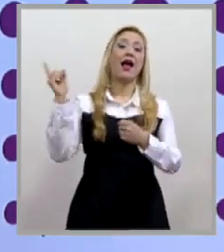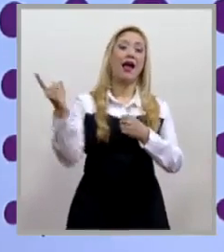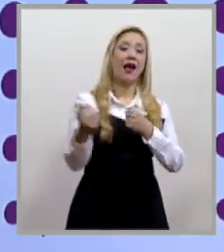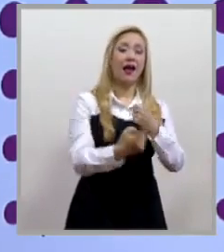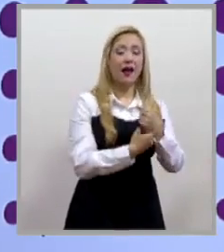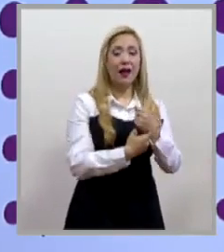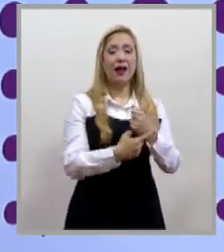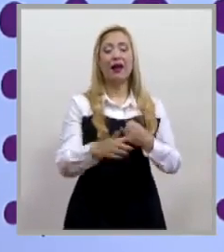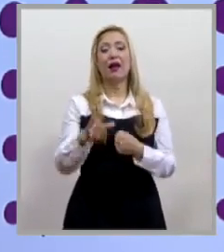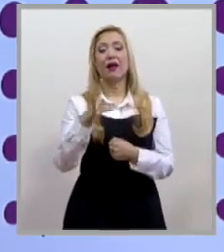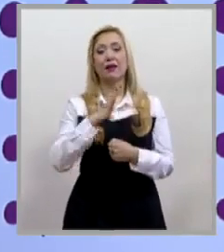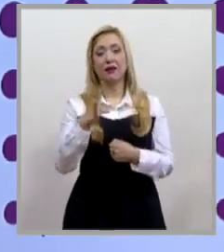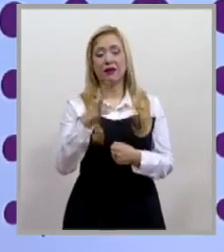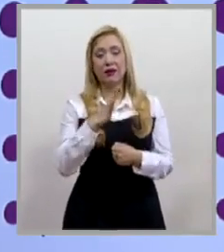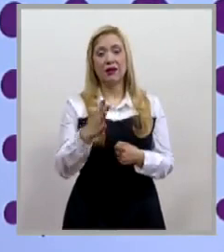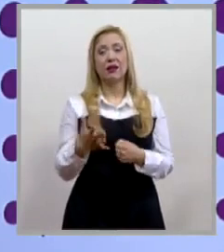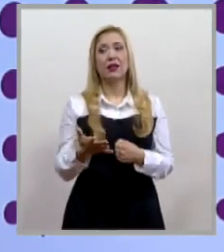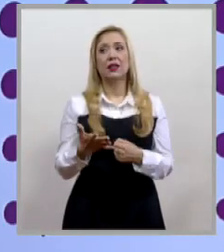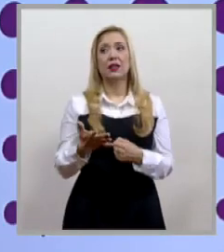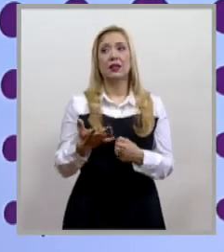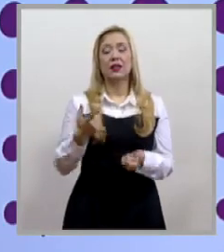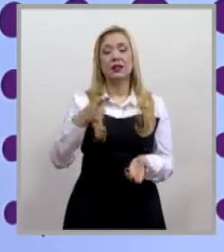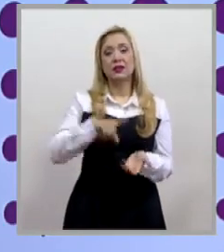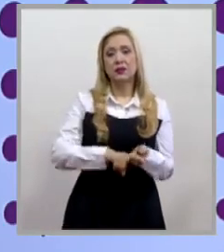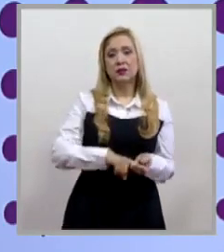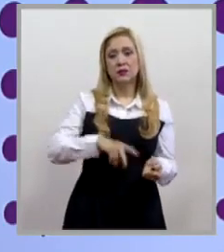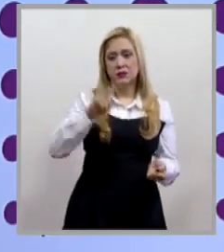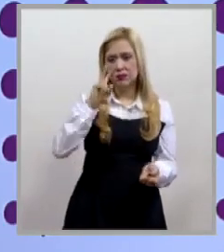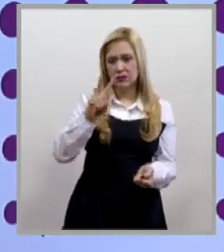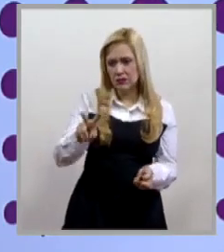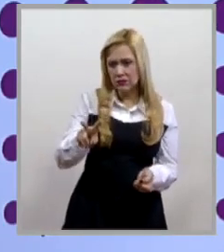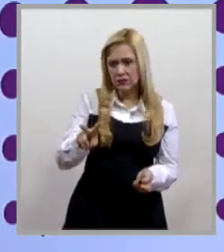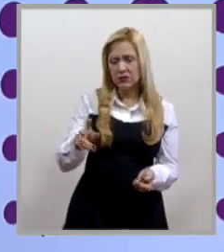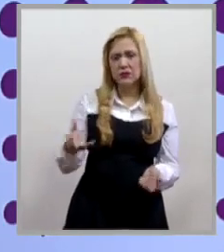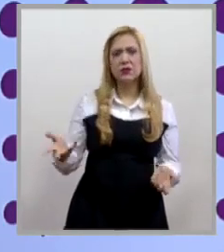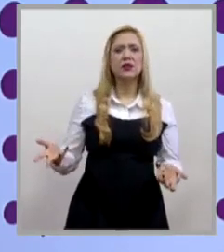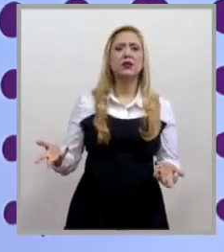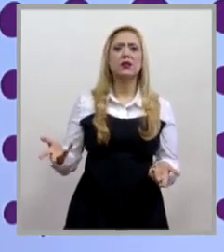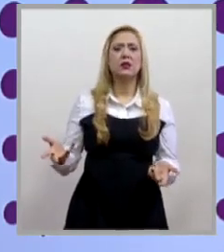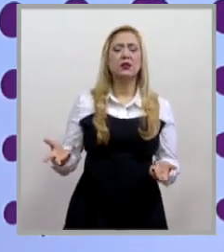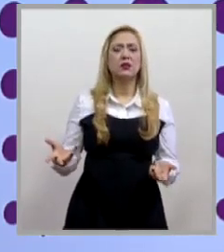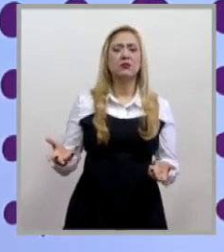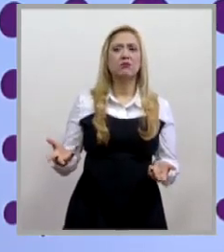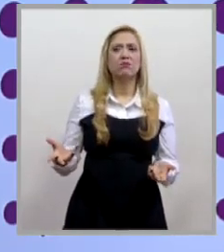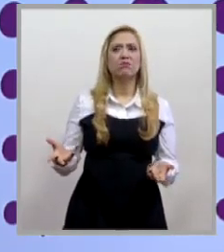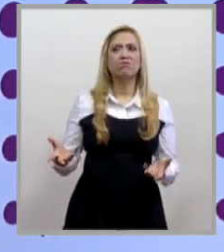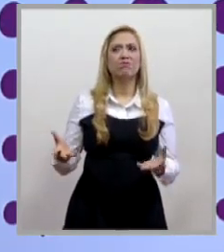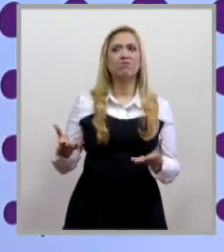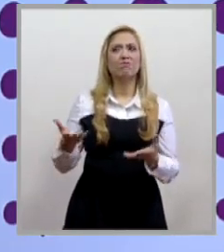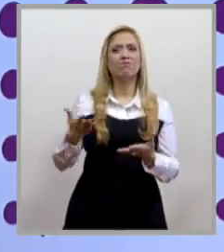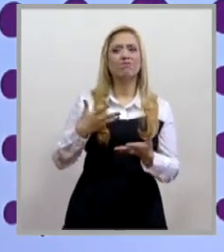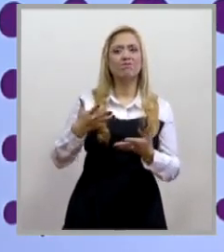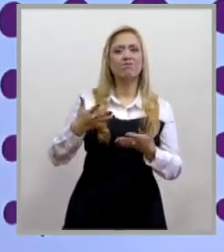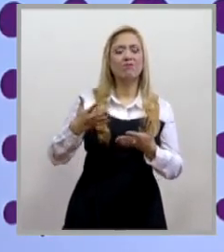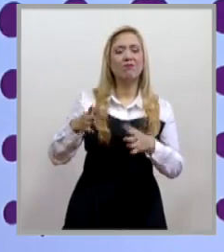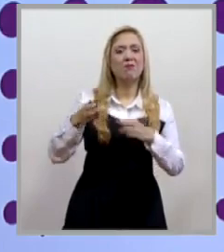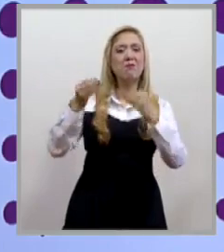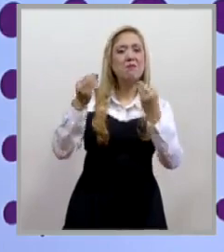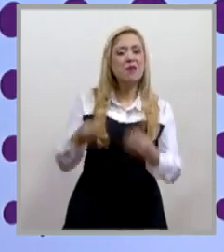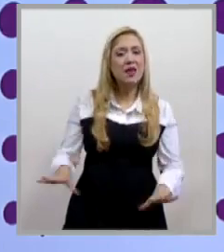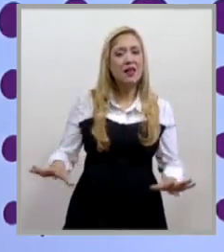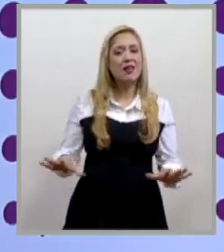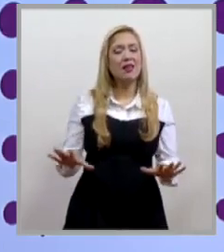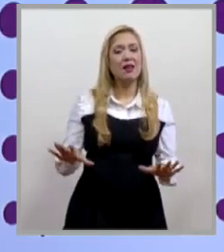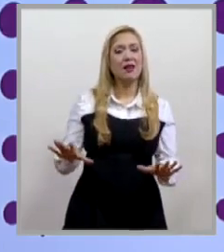estas privaciones de la vida de ellas hay mucho más, como son